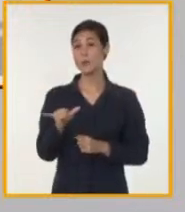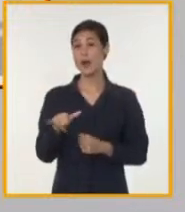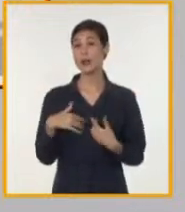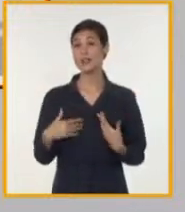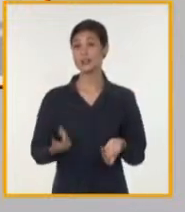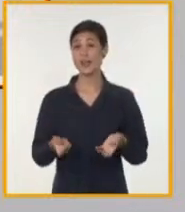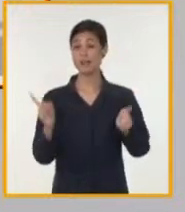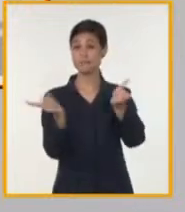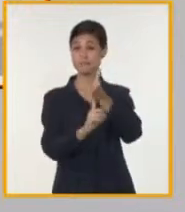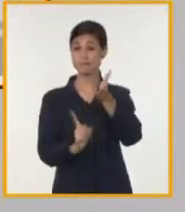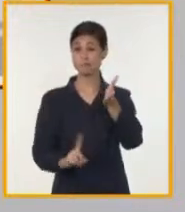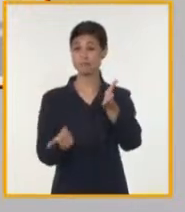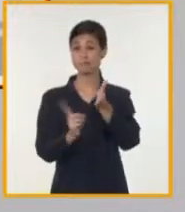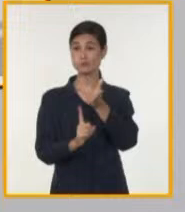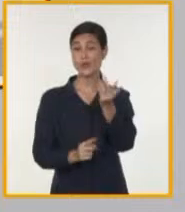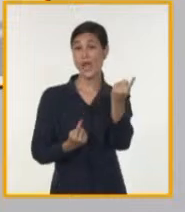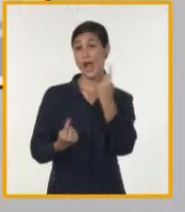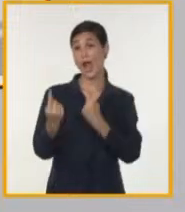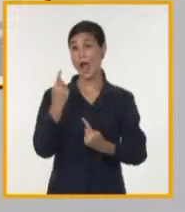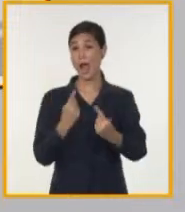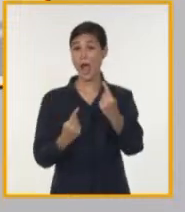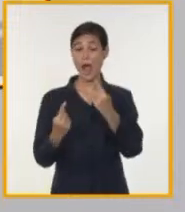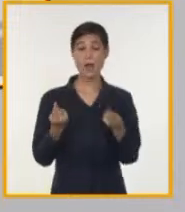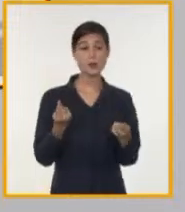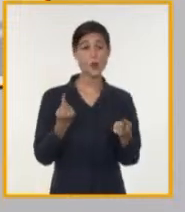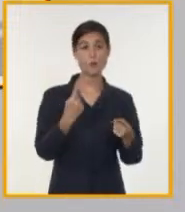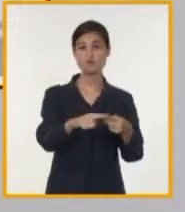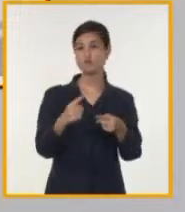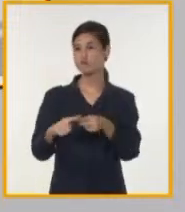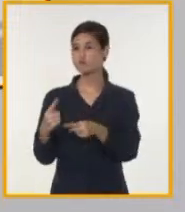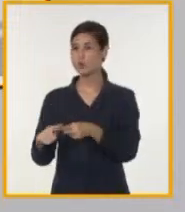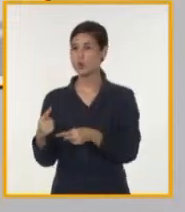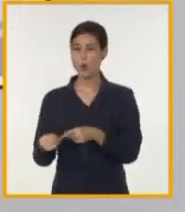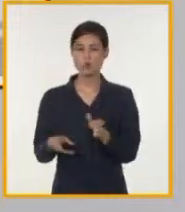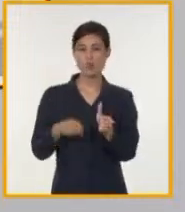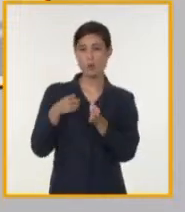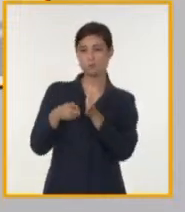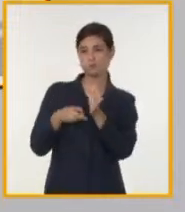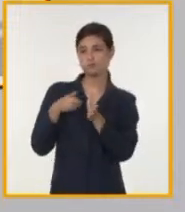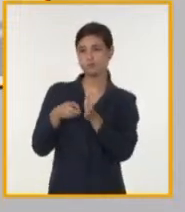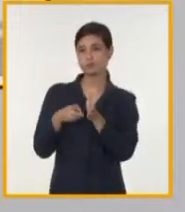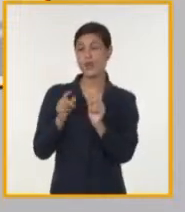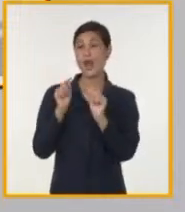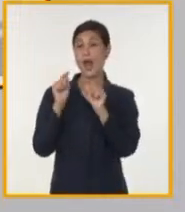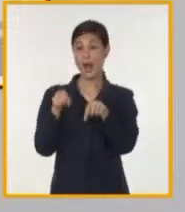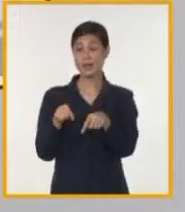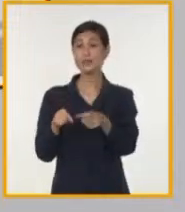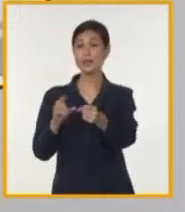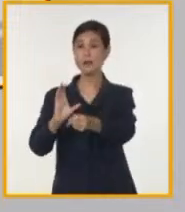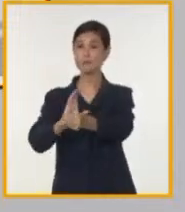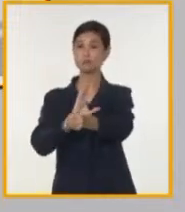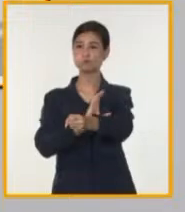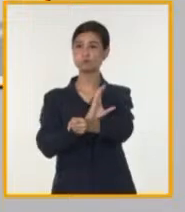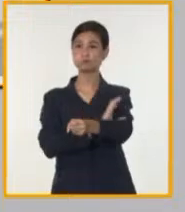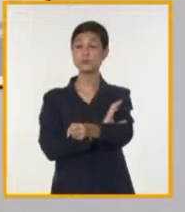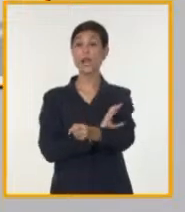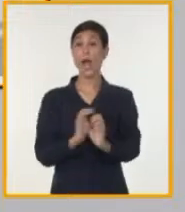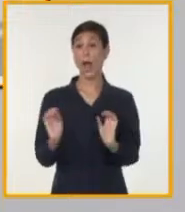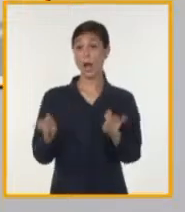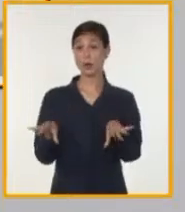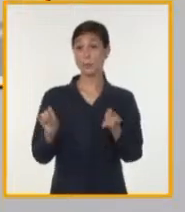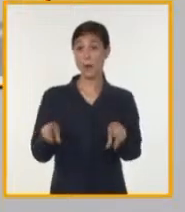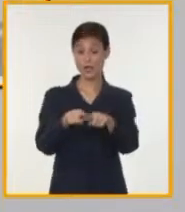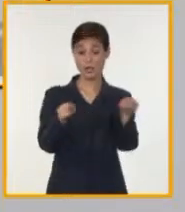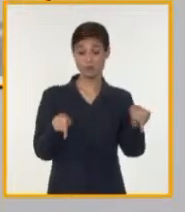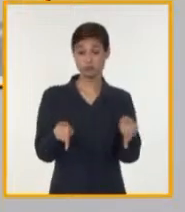Eléctrica Nacional, los compañeros de los ferrocarriles, hermanos nuestros. Sí, noticia de este momento, se está transportando nuevos paneles solares para los parques que se van a construir